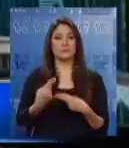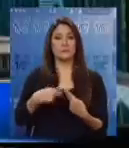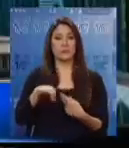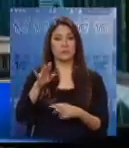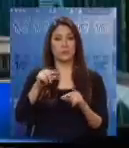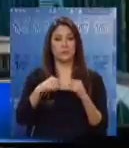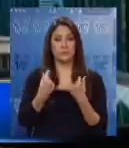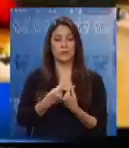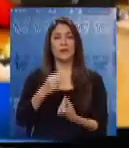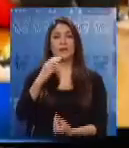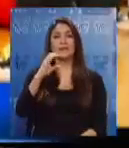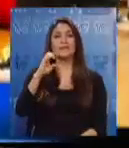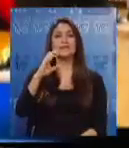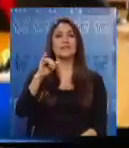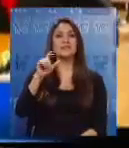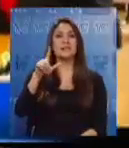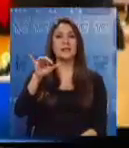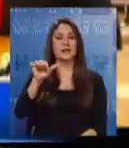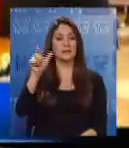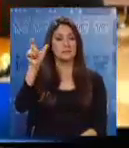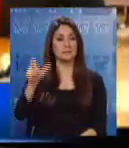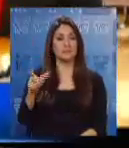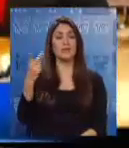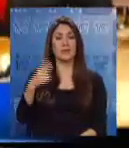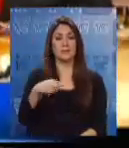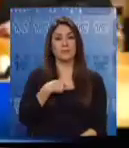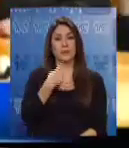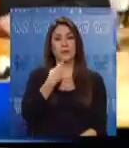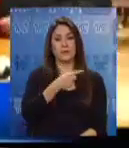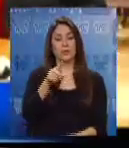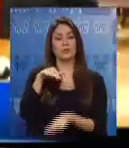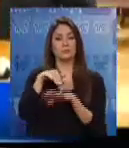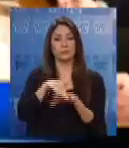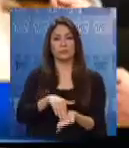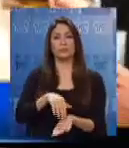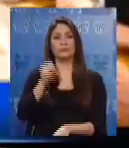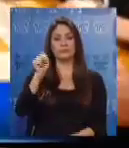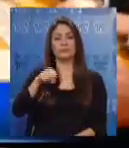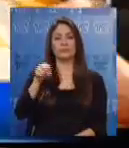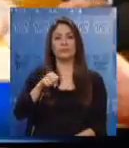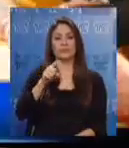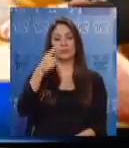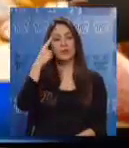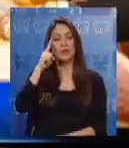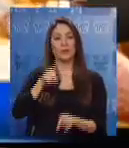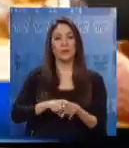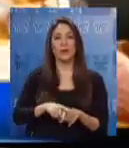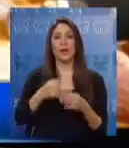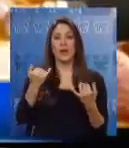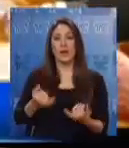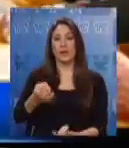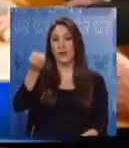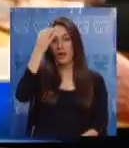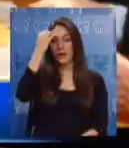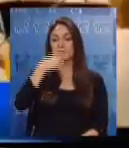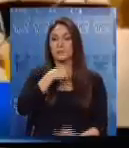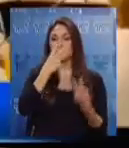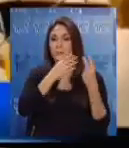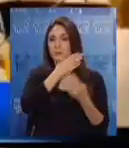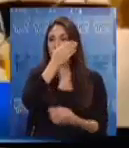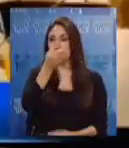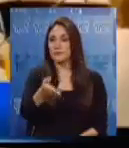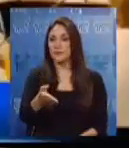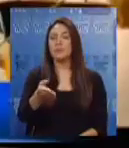organismo Cecilia malstrom también mostró su respaldo a la concreción del acuerdo glass aprovechó su visita por el viejo